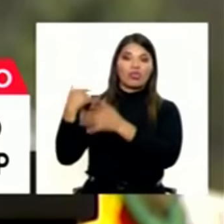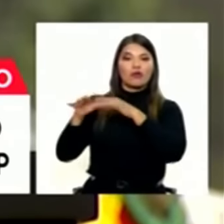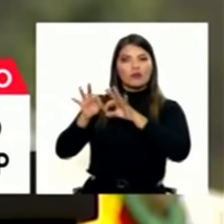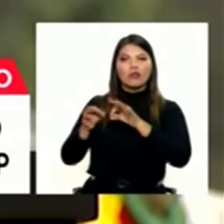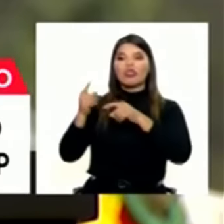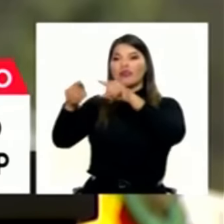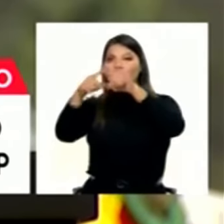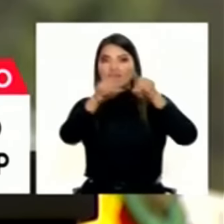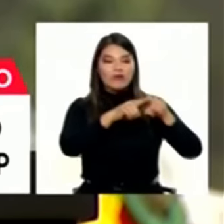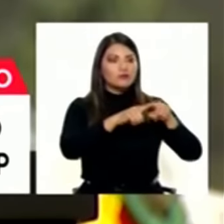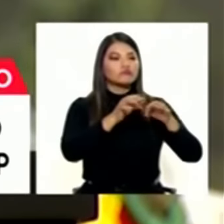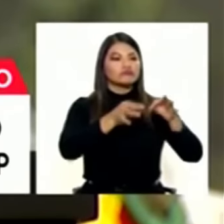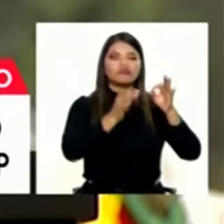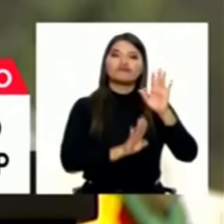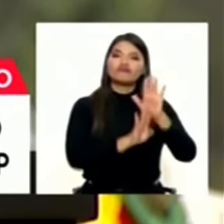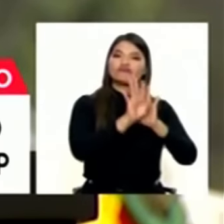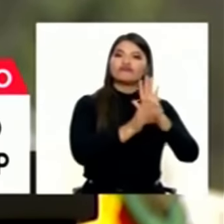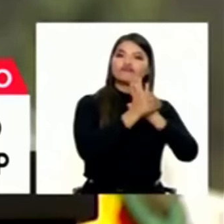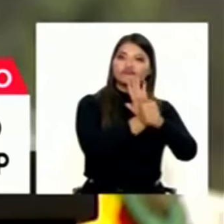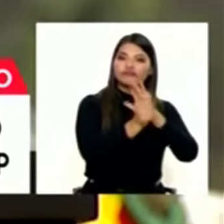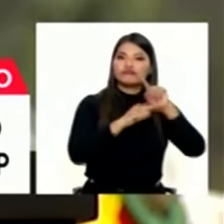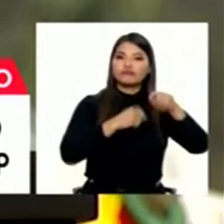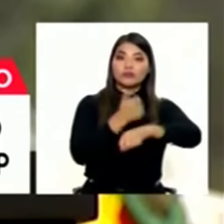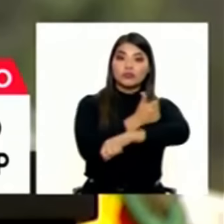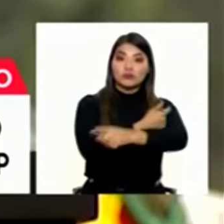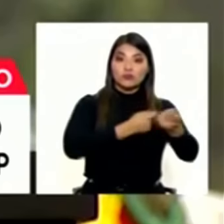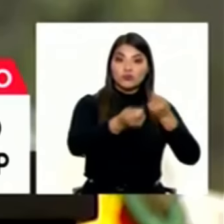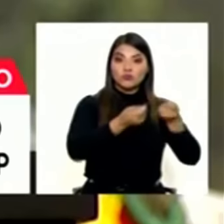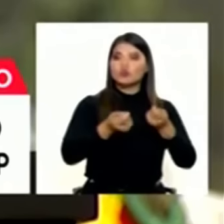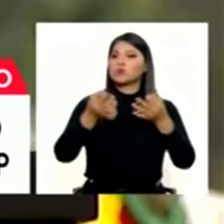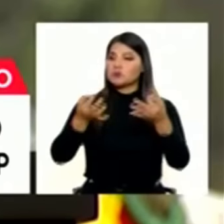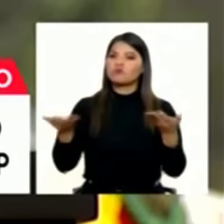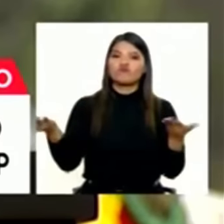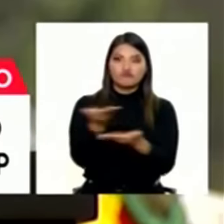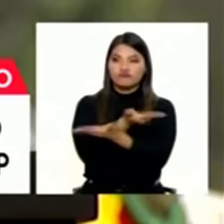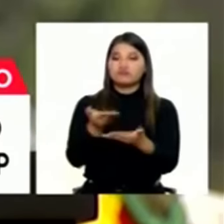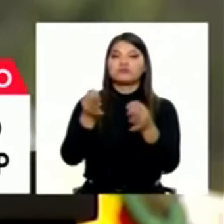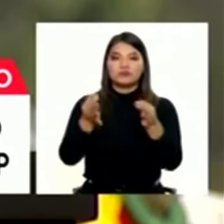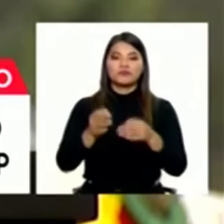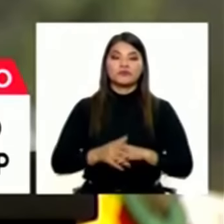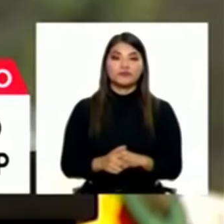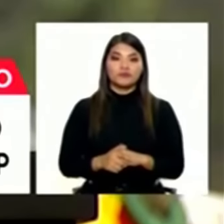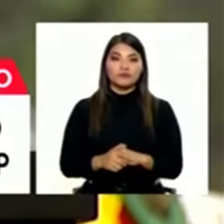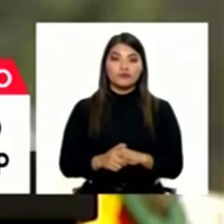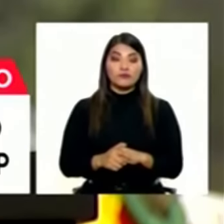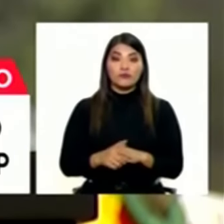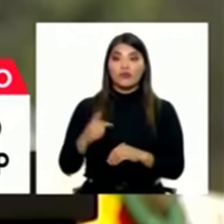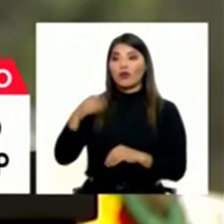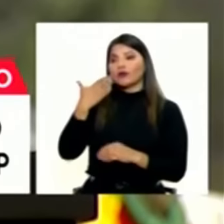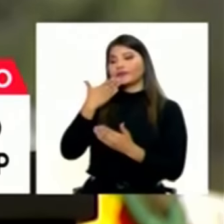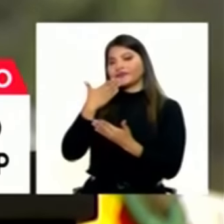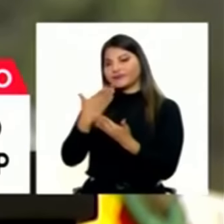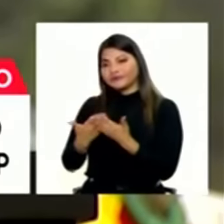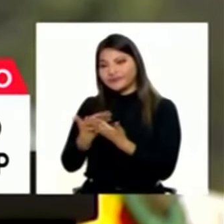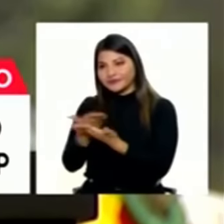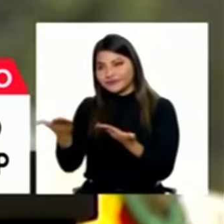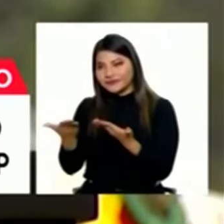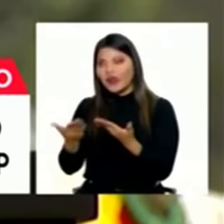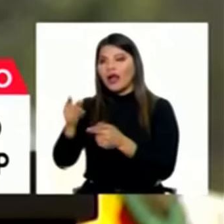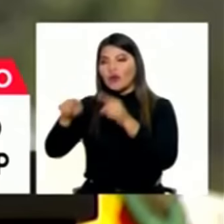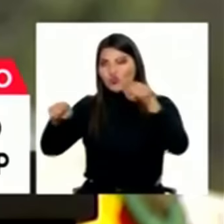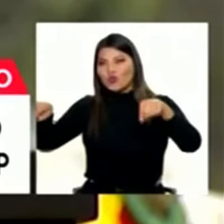cubrir brechas y optimizar la administración institucional. No podemos dejar de agradecer a